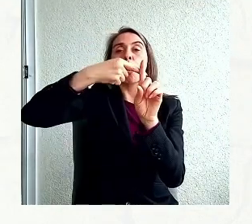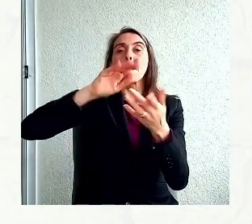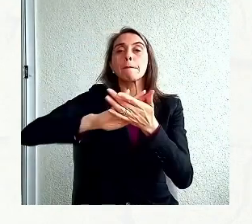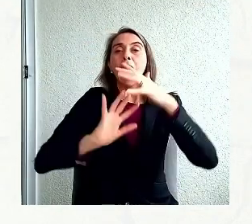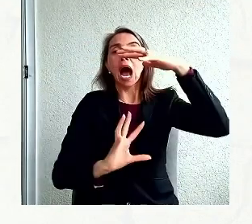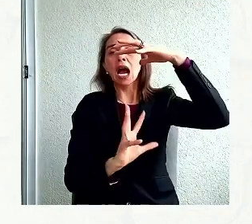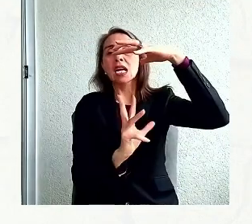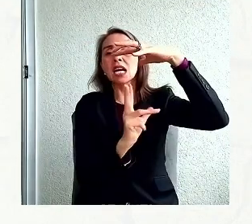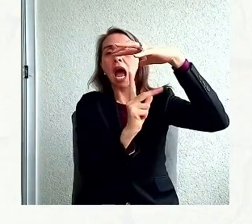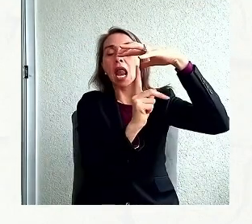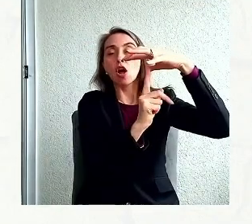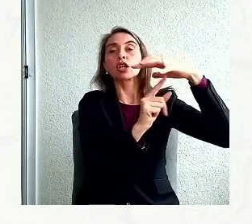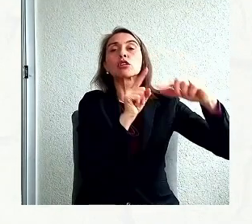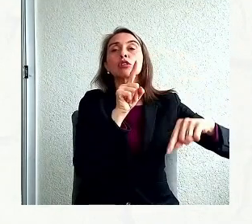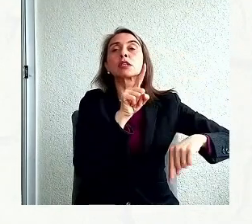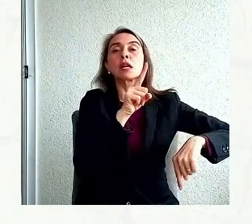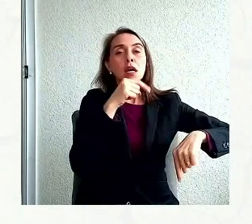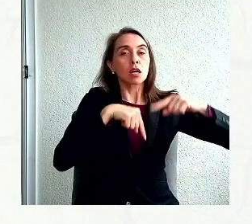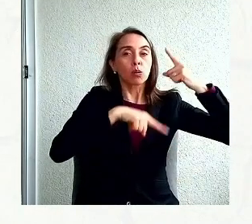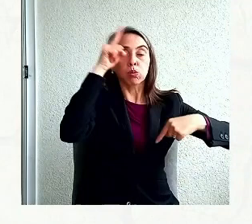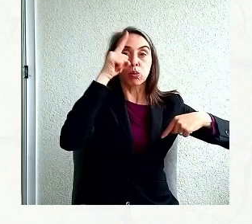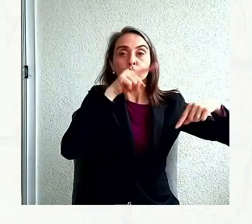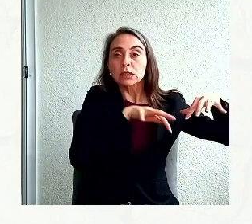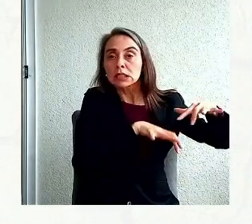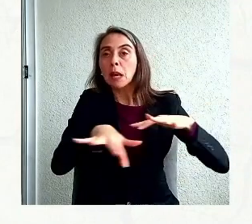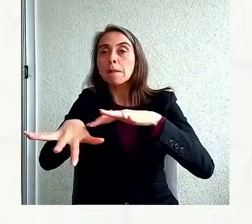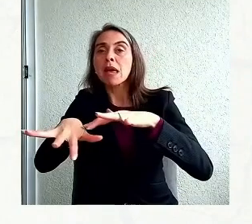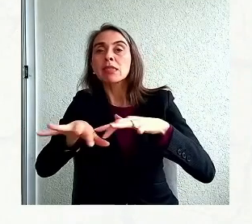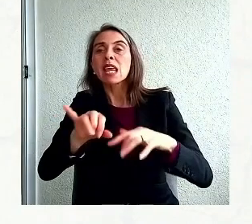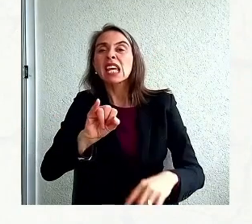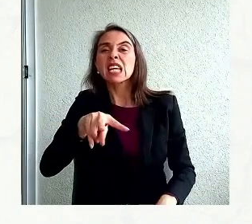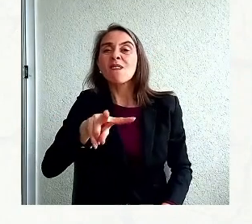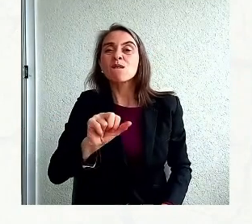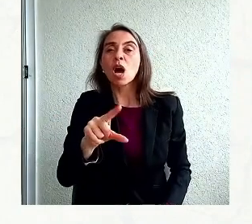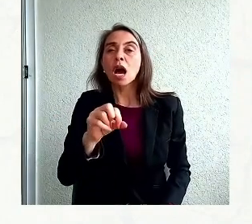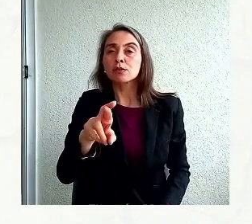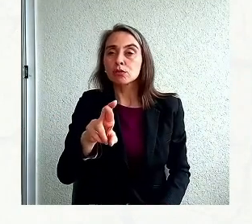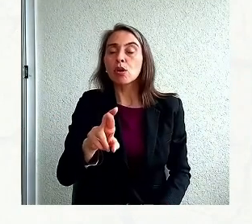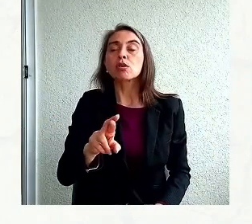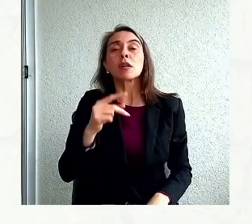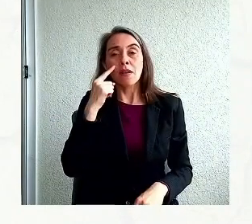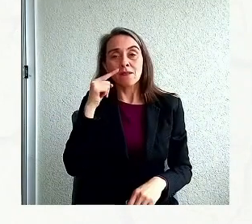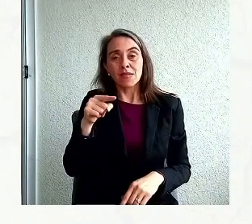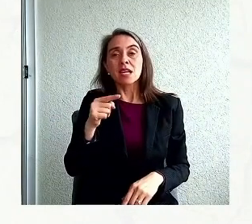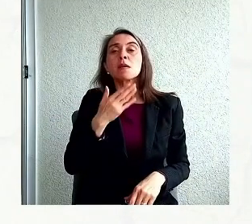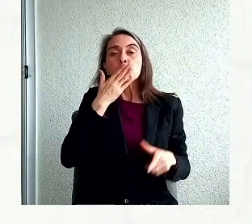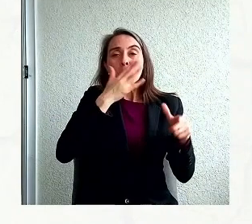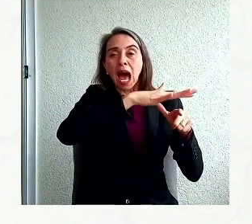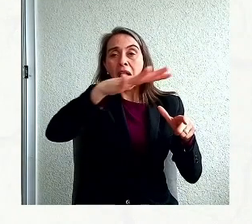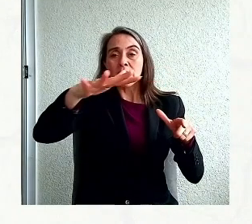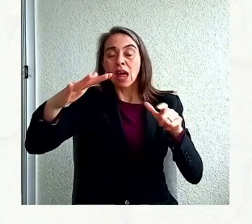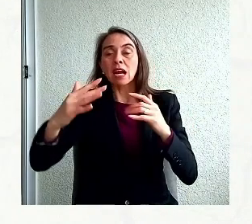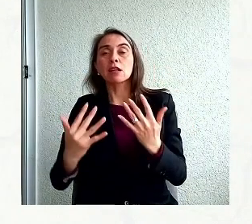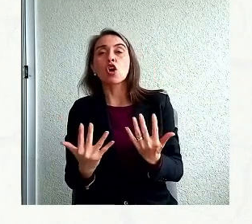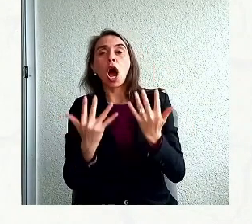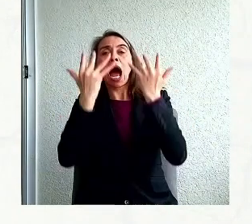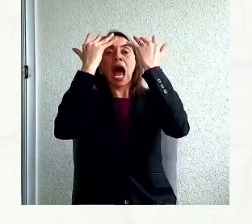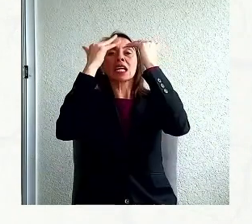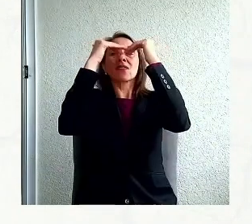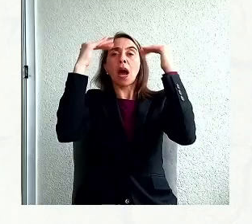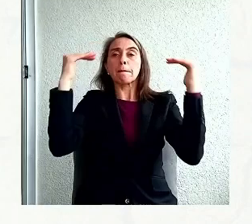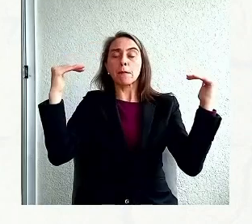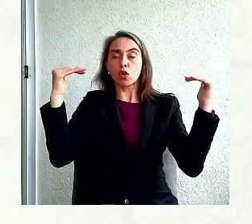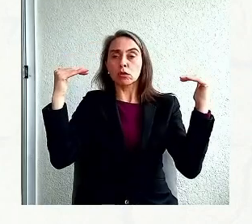¿Y qué pasa con la alta montaña? Esa es la gran pregunta, y sobre todo para los ambientes de los Andes de Chile, donde